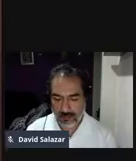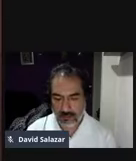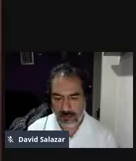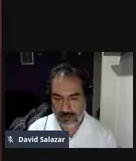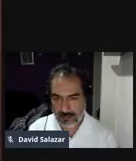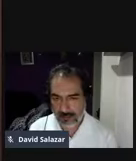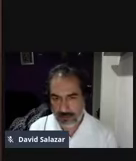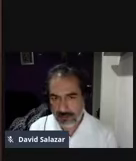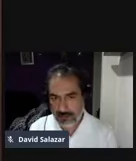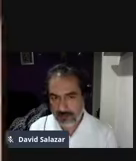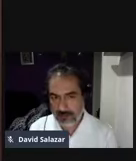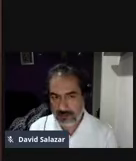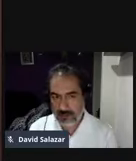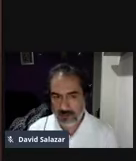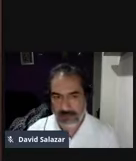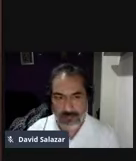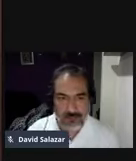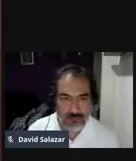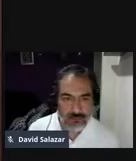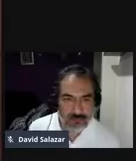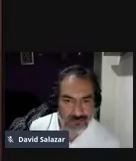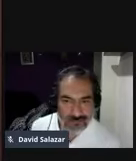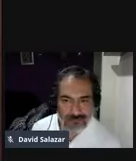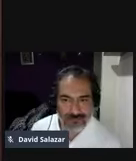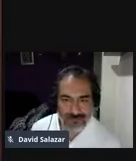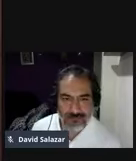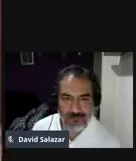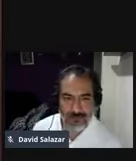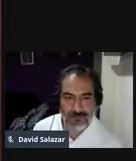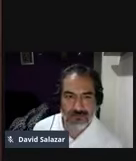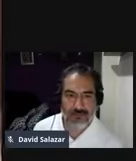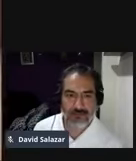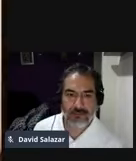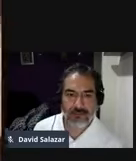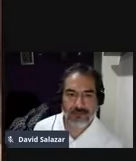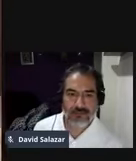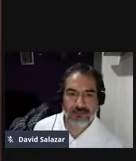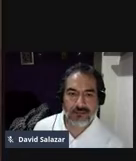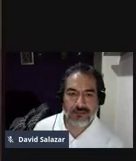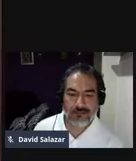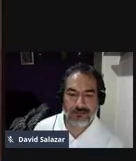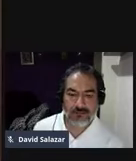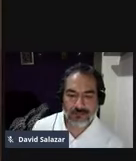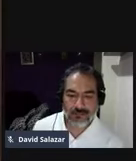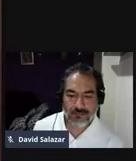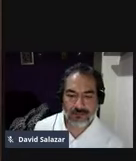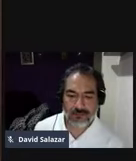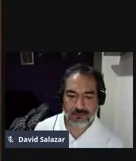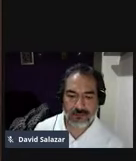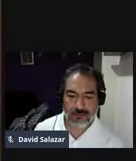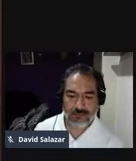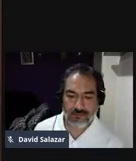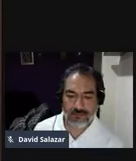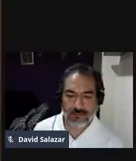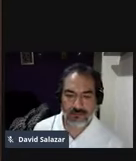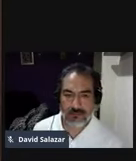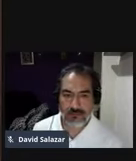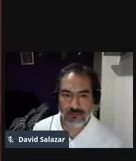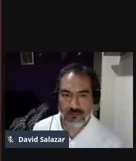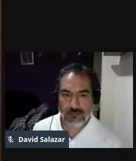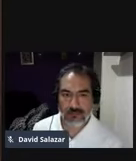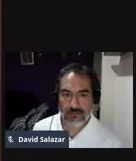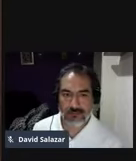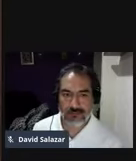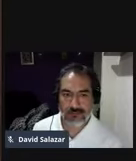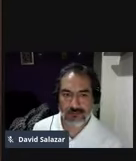por ser maestra y tu alumno ya fluye el proceso de enseñanza-aprendizaje como por obra del Espíritu Santo. Dice,